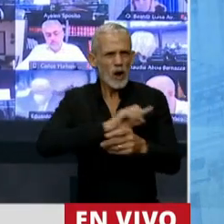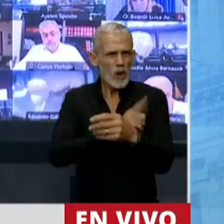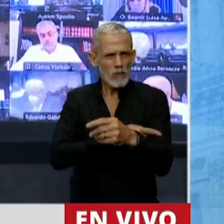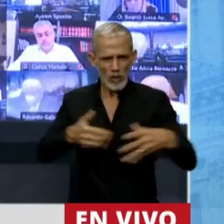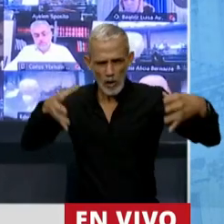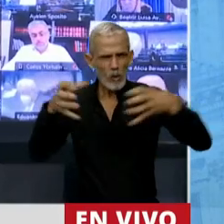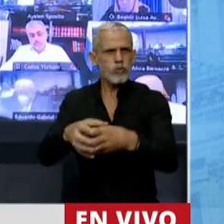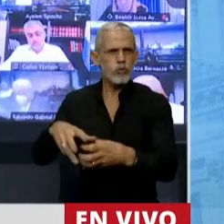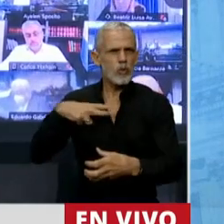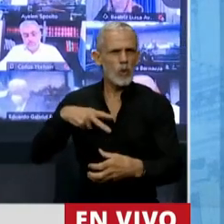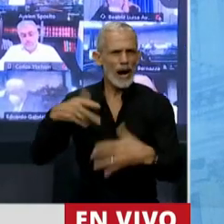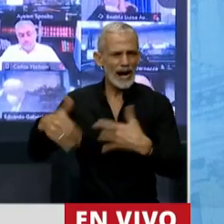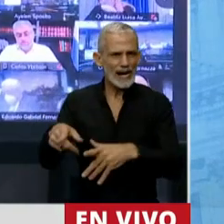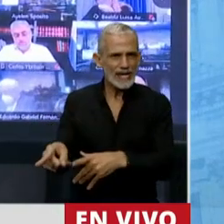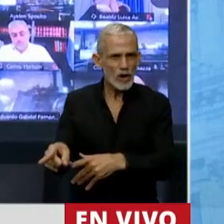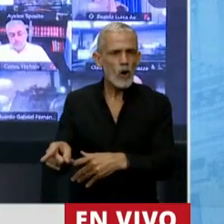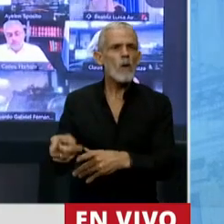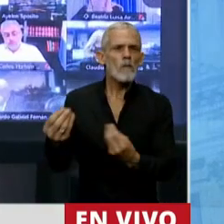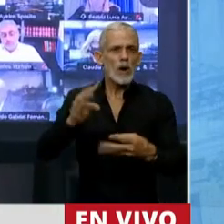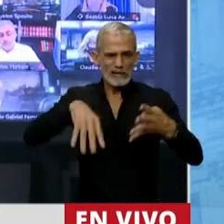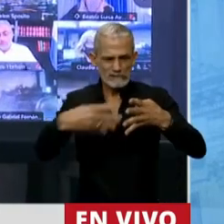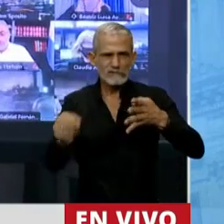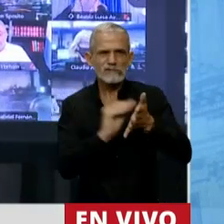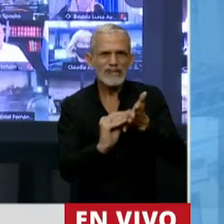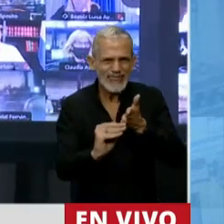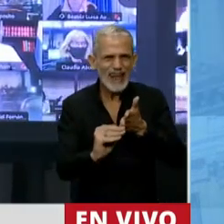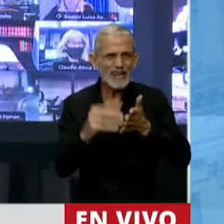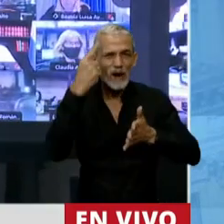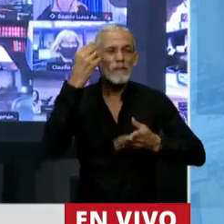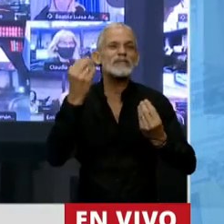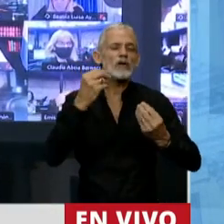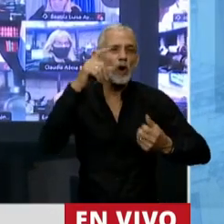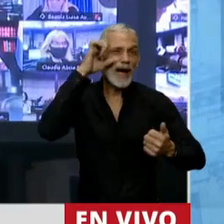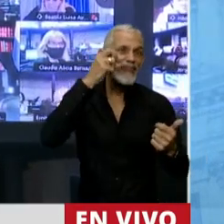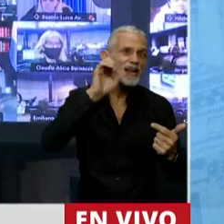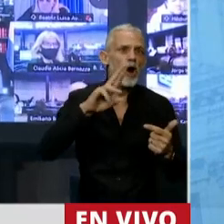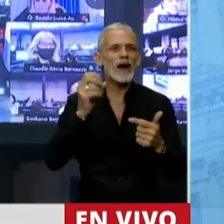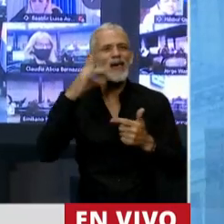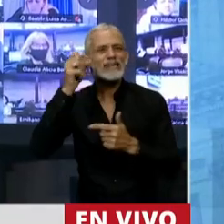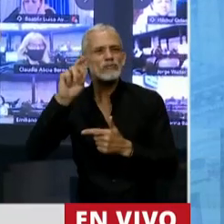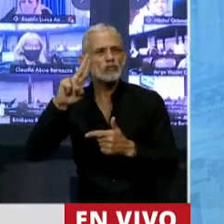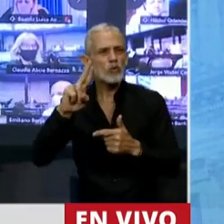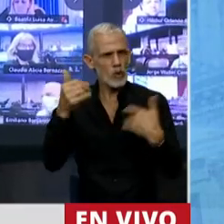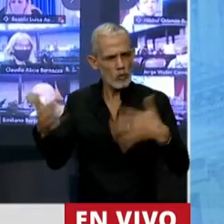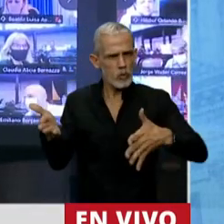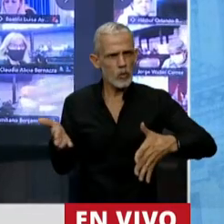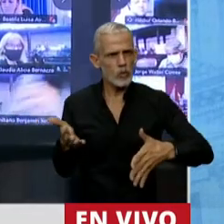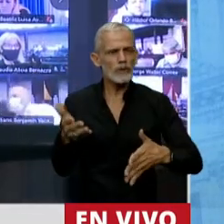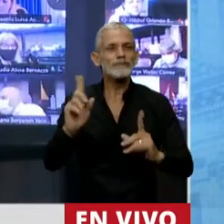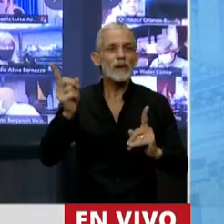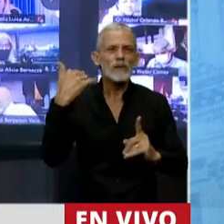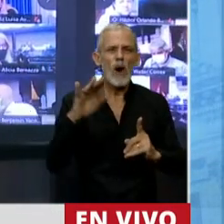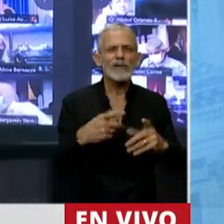los más ricos, porque los cuadros tarifarios, como los hicieron pensando en Edenor y en Edesur, tiraron a la basura el